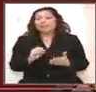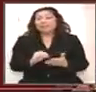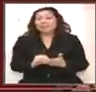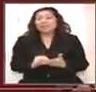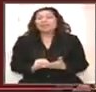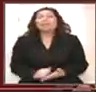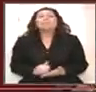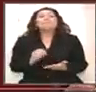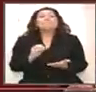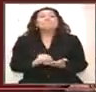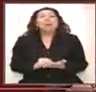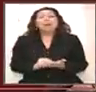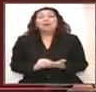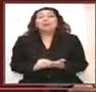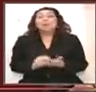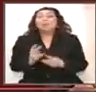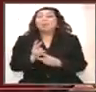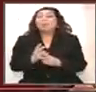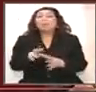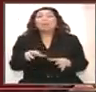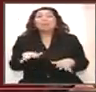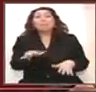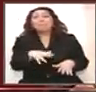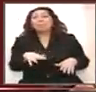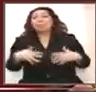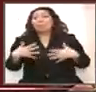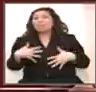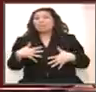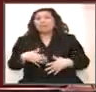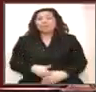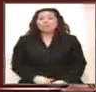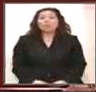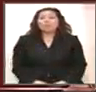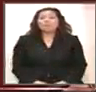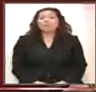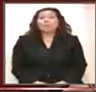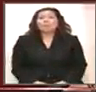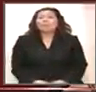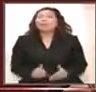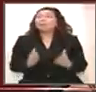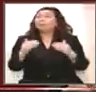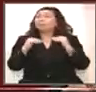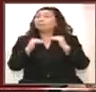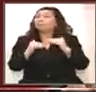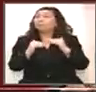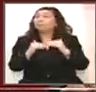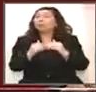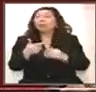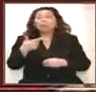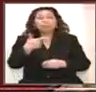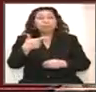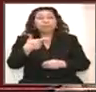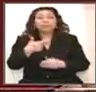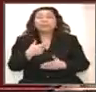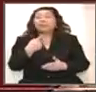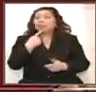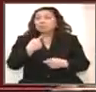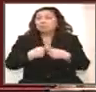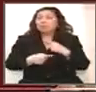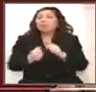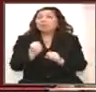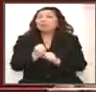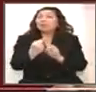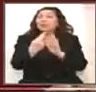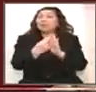los que causan mayor inseguridad en la población. En el caso de la limitación a las armas de fuego, se viene trabajando